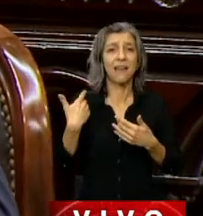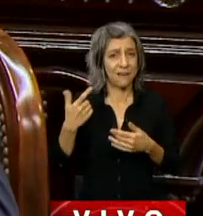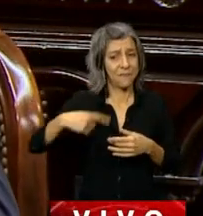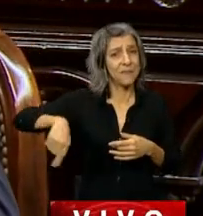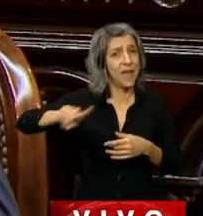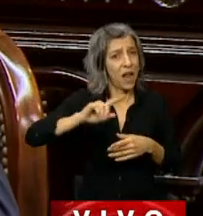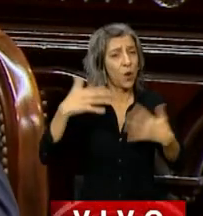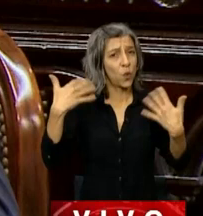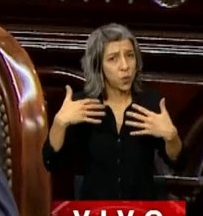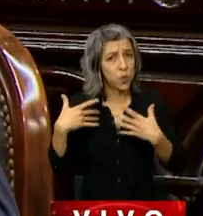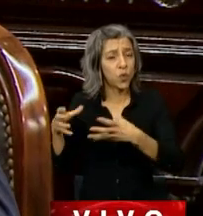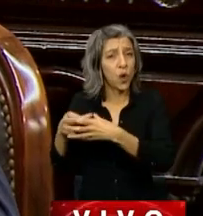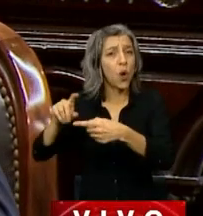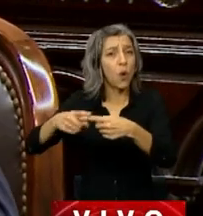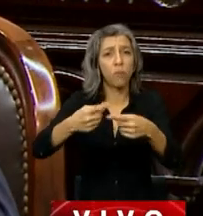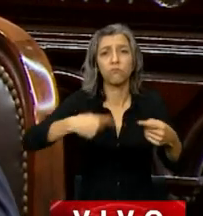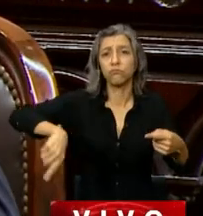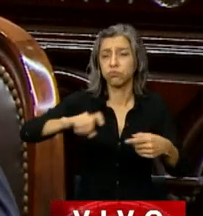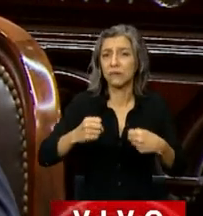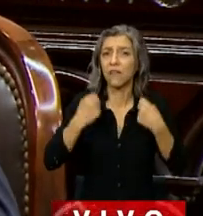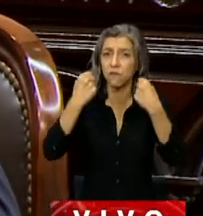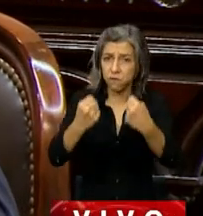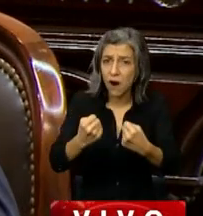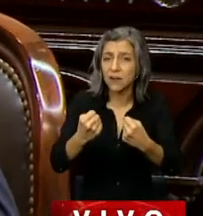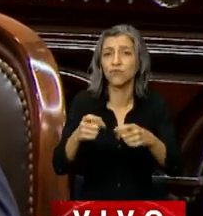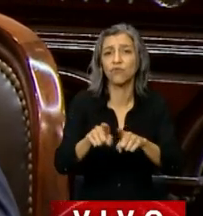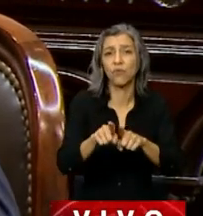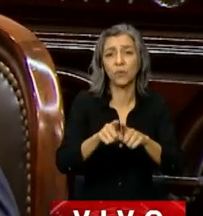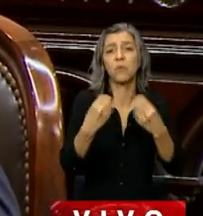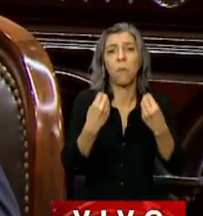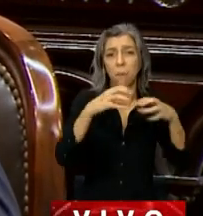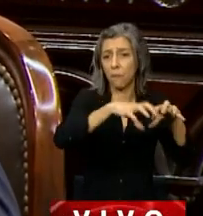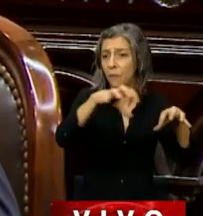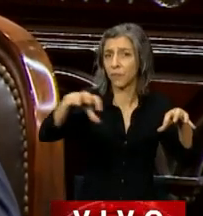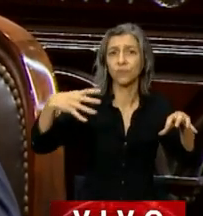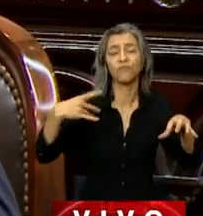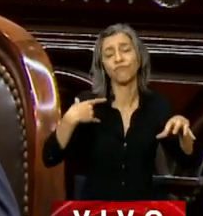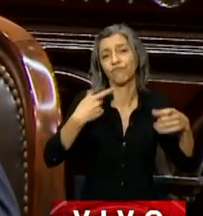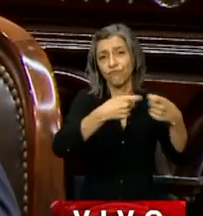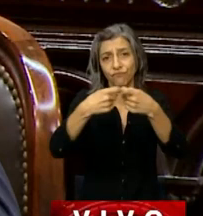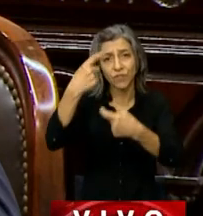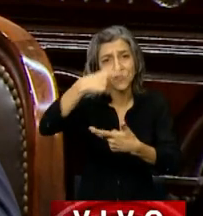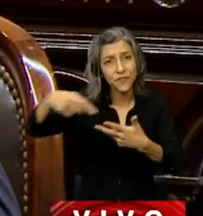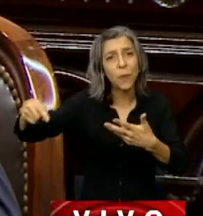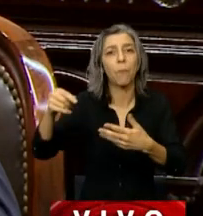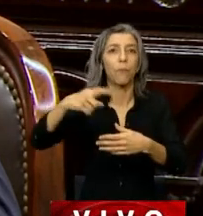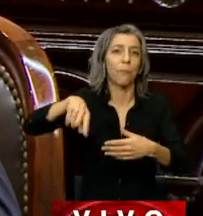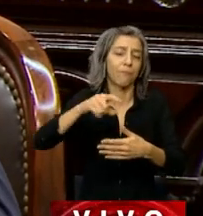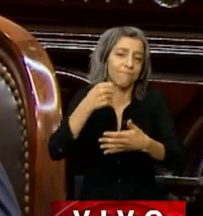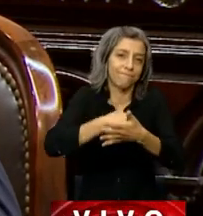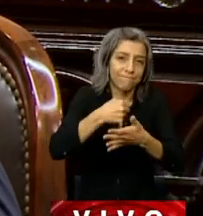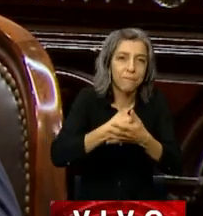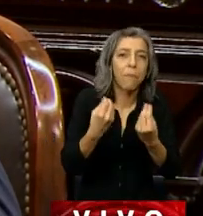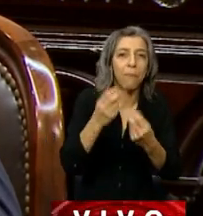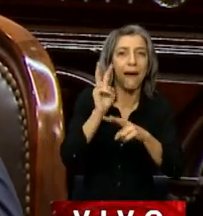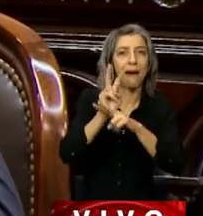de la Nación, pero que también le costó mucho a las organizaciones de la sociedad civil que luchan y cuidan el